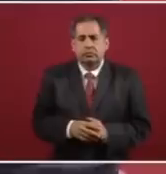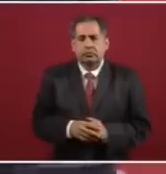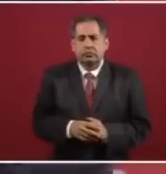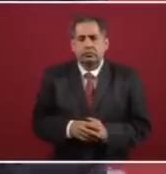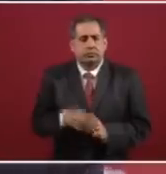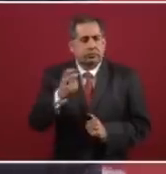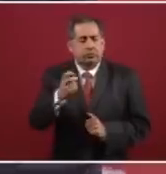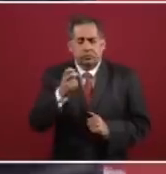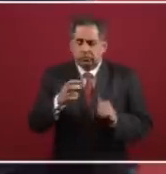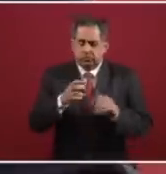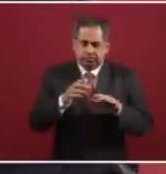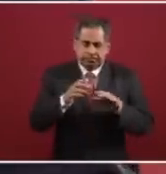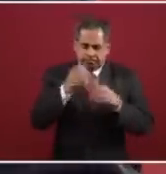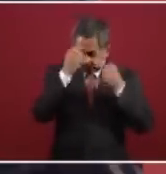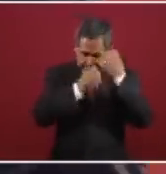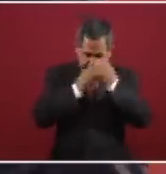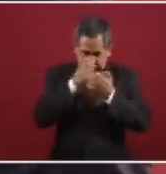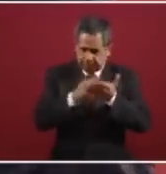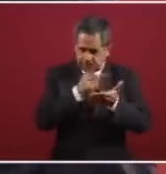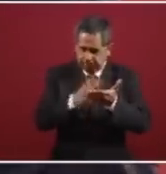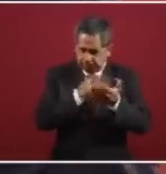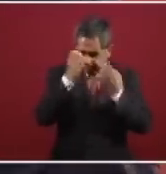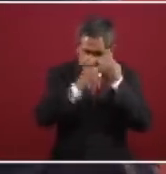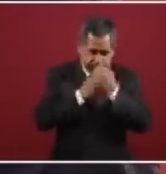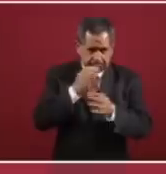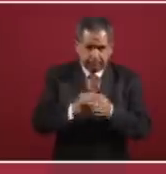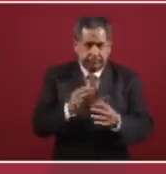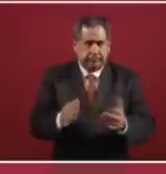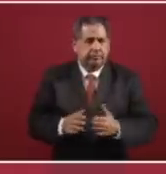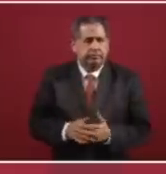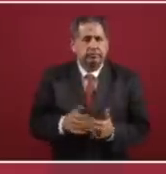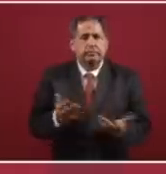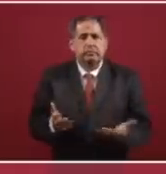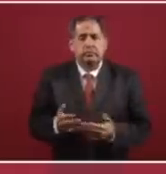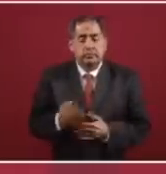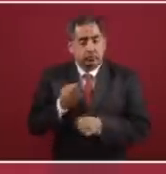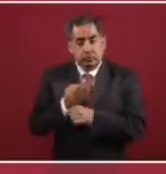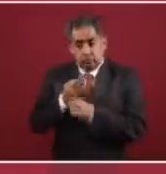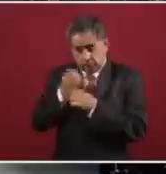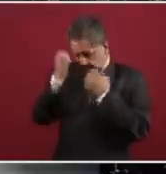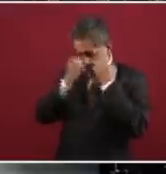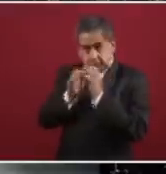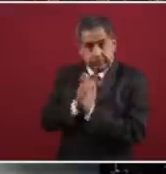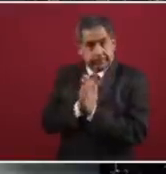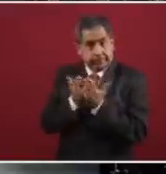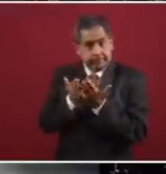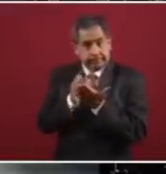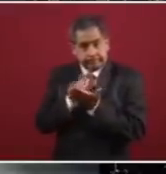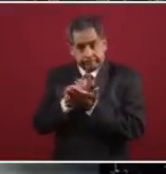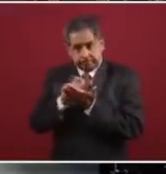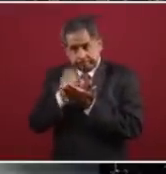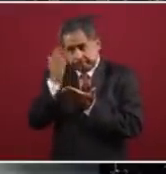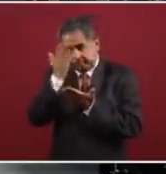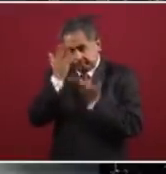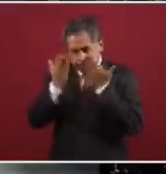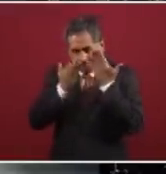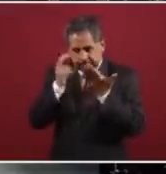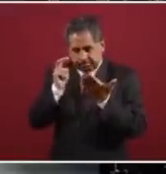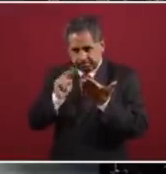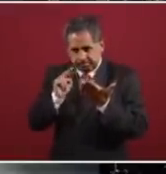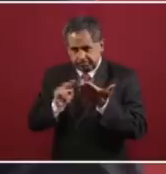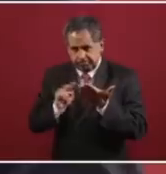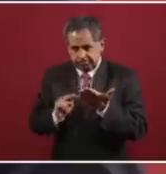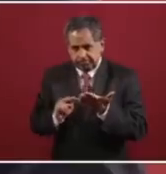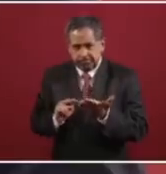Y es una revisión constante. Ahora estoy revisando mi libro de